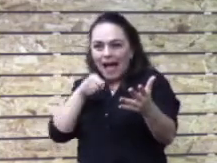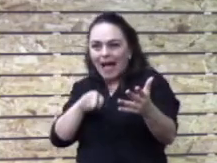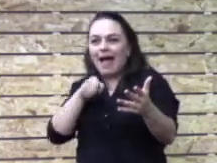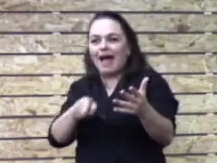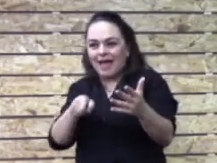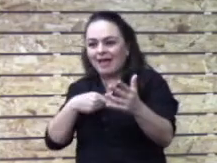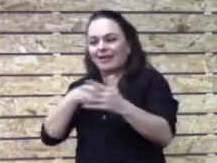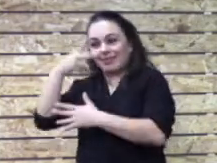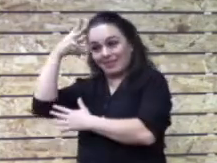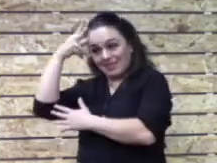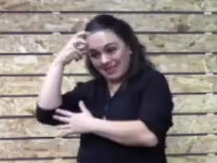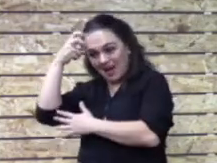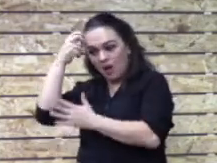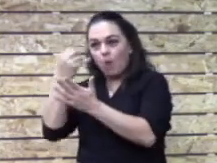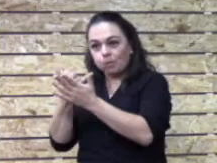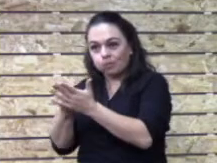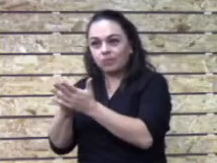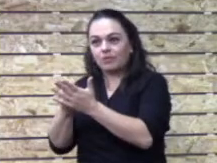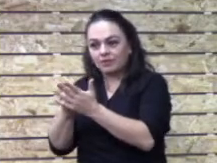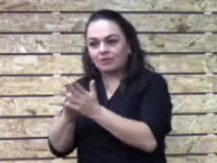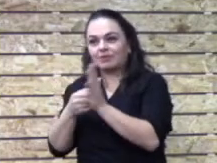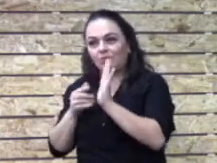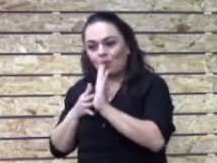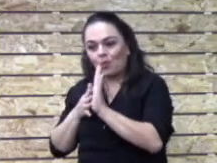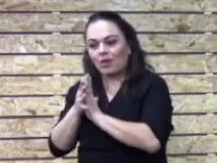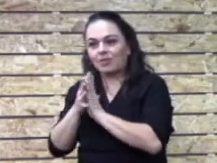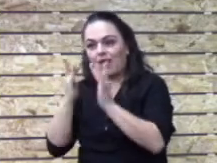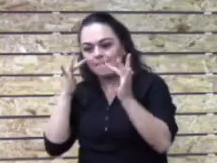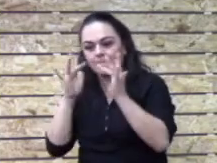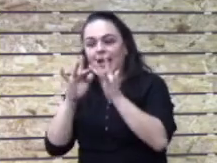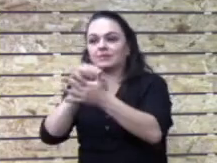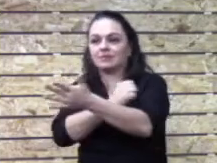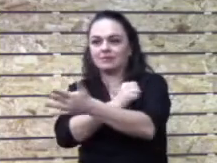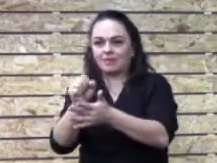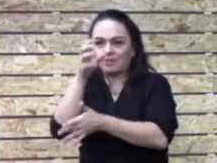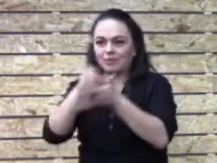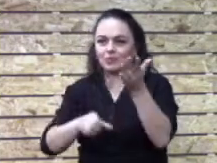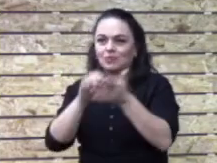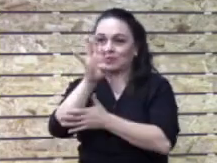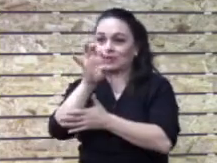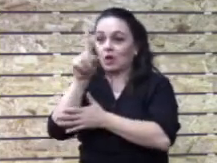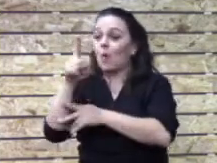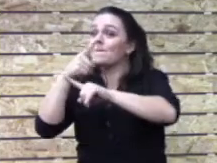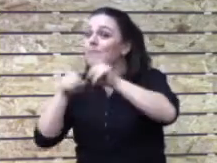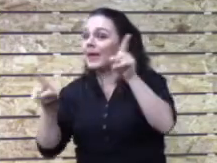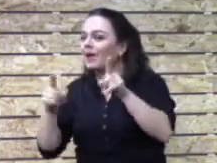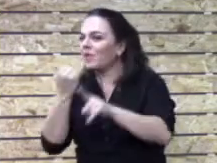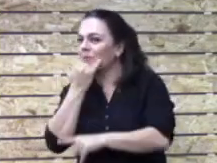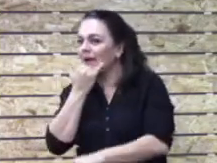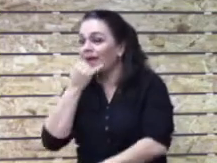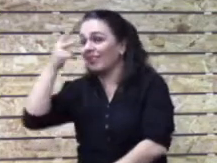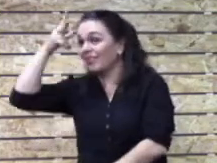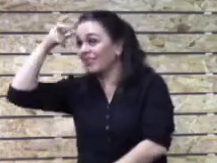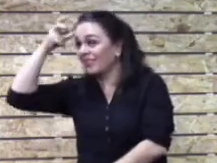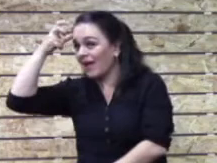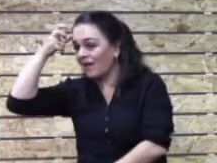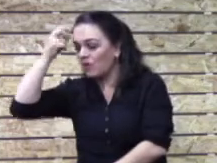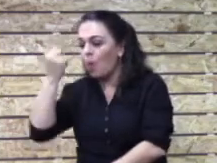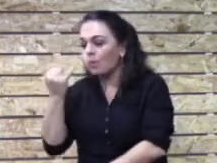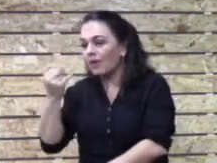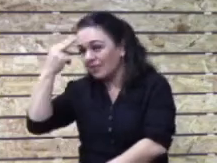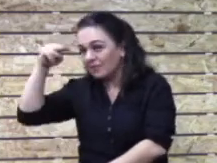5 errores de interpretación bíblica por parte de Satanás. Así que dejemos que Satanás nos